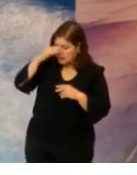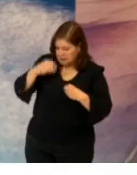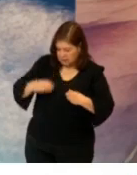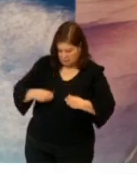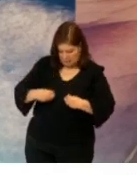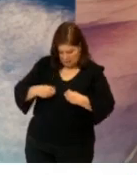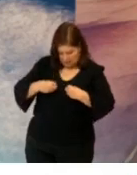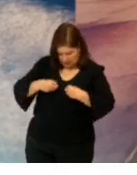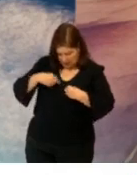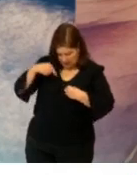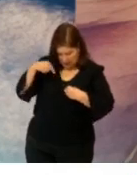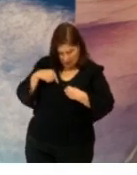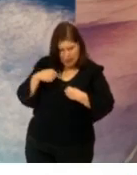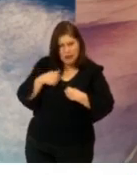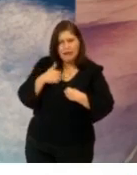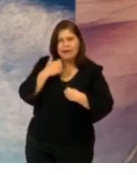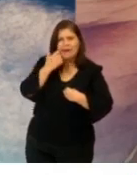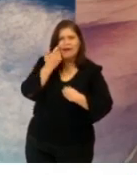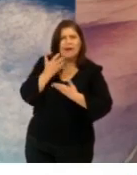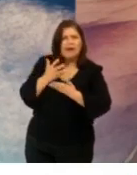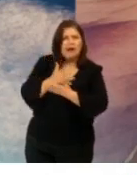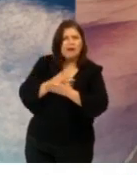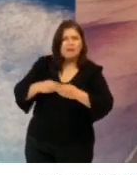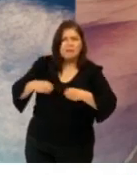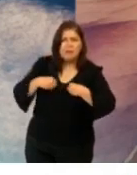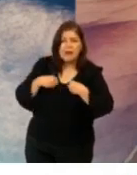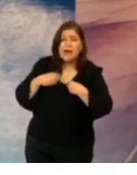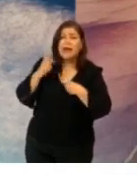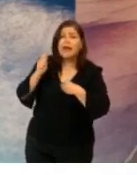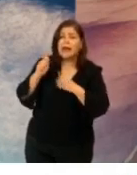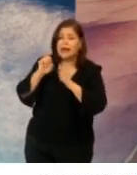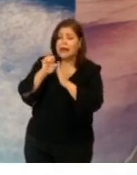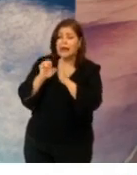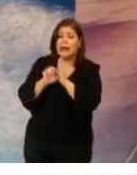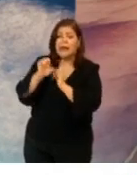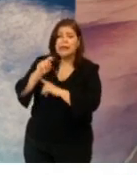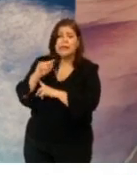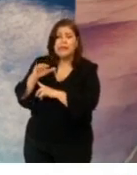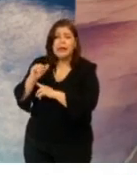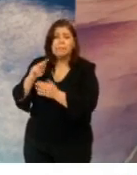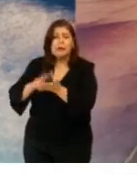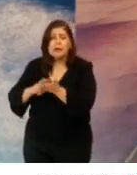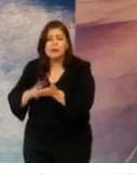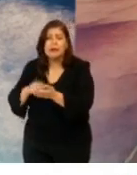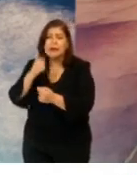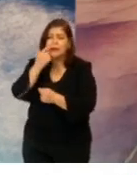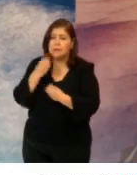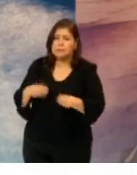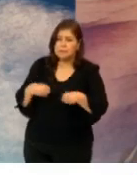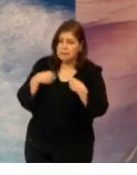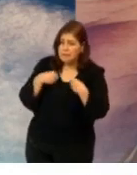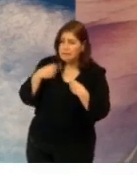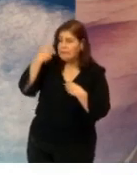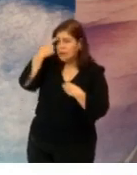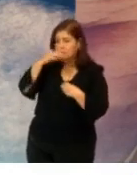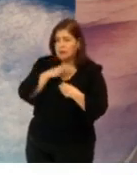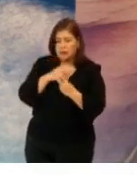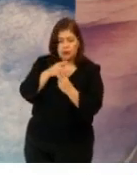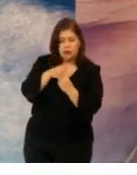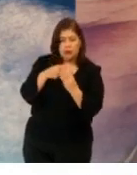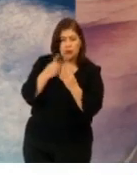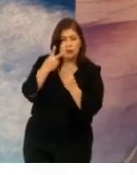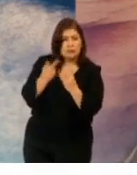dar qué ética queremos vivir. Porque tenemos que resolver, sea la decisión que tenemos que resolver 2